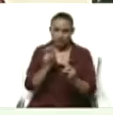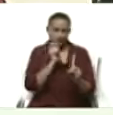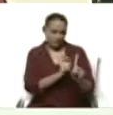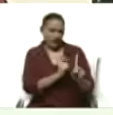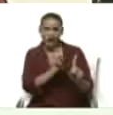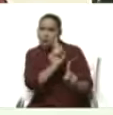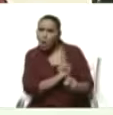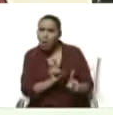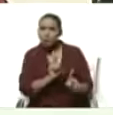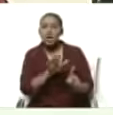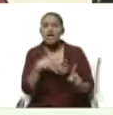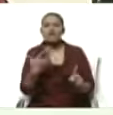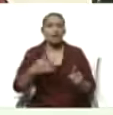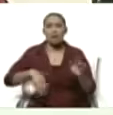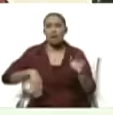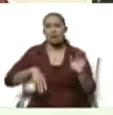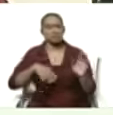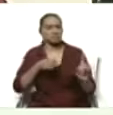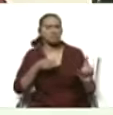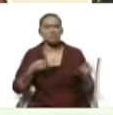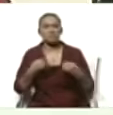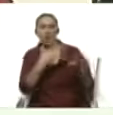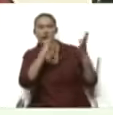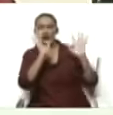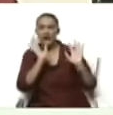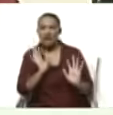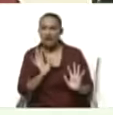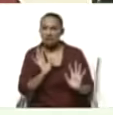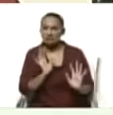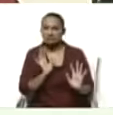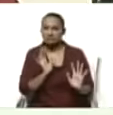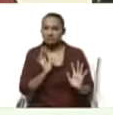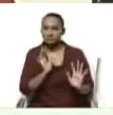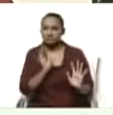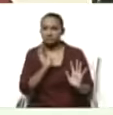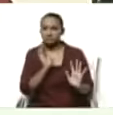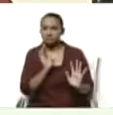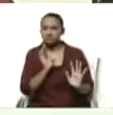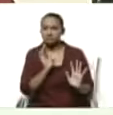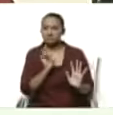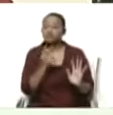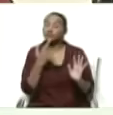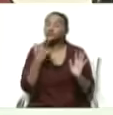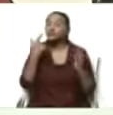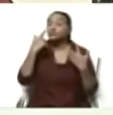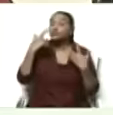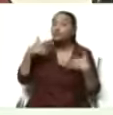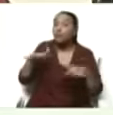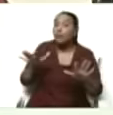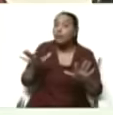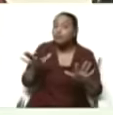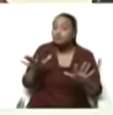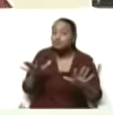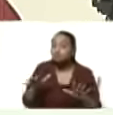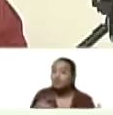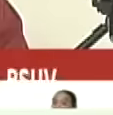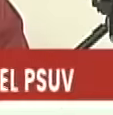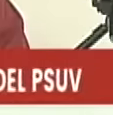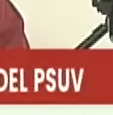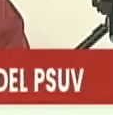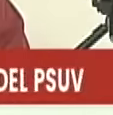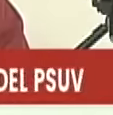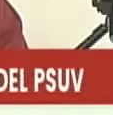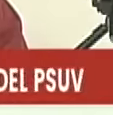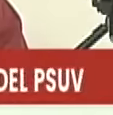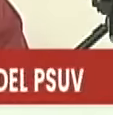las desechan de todas maneras eso es un supuesto porque el 28 de Julio